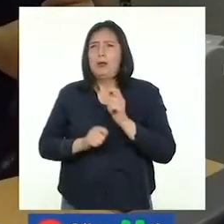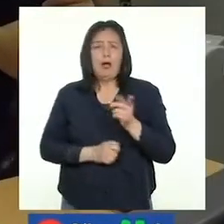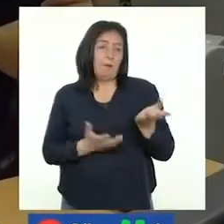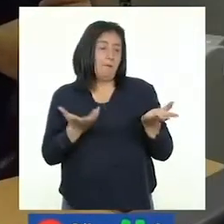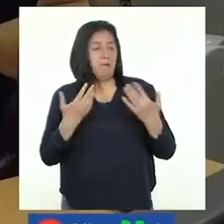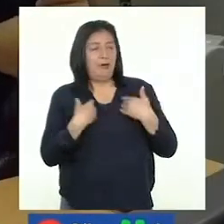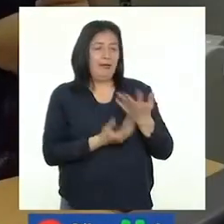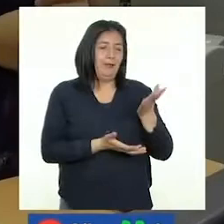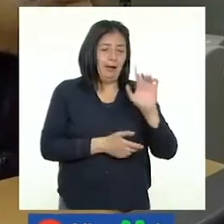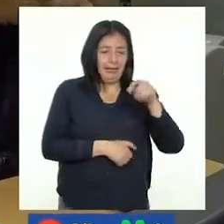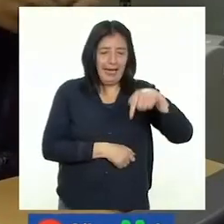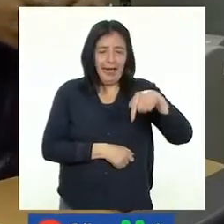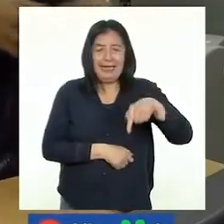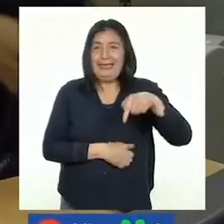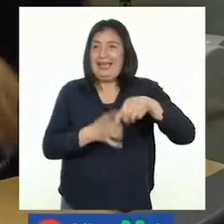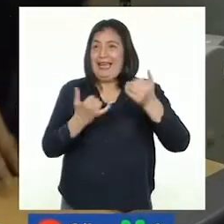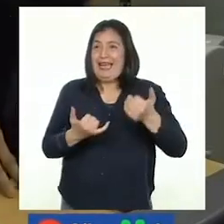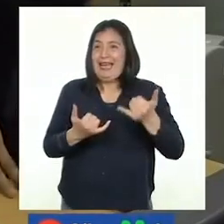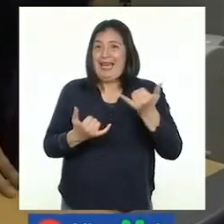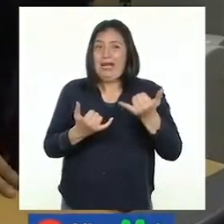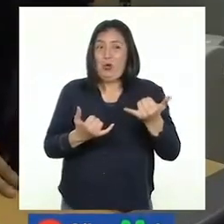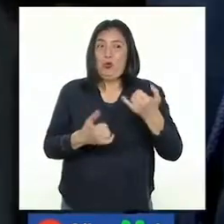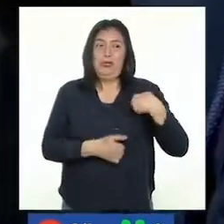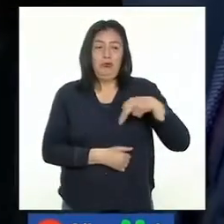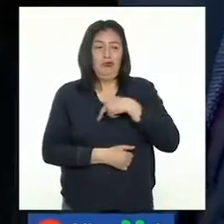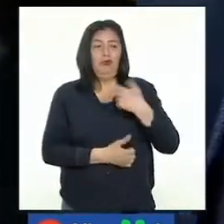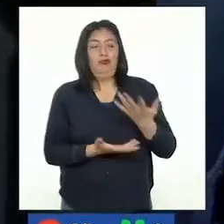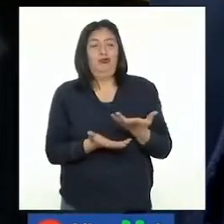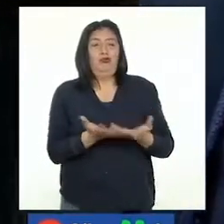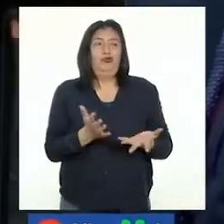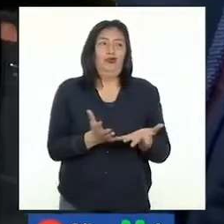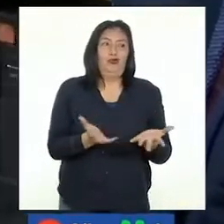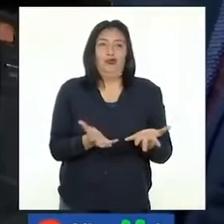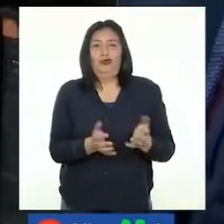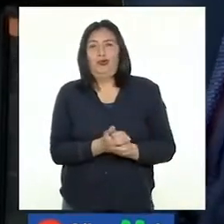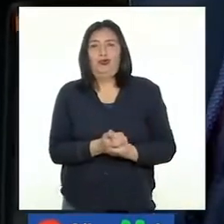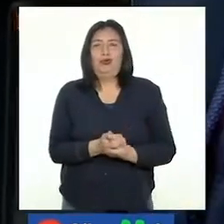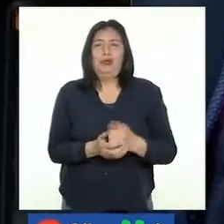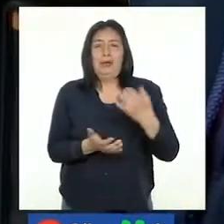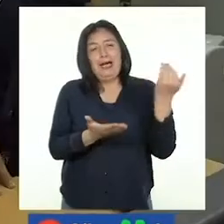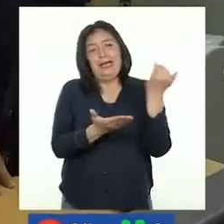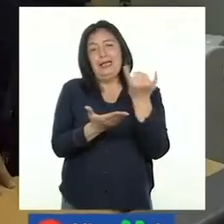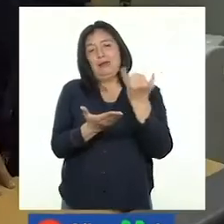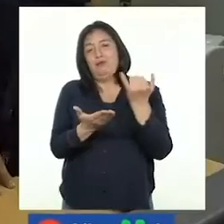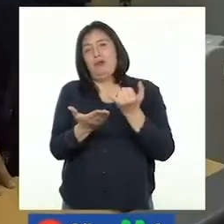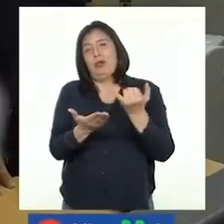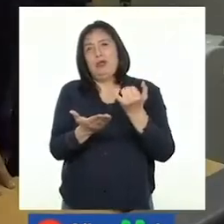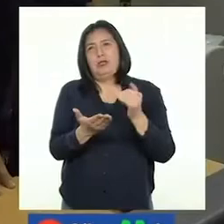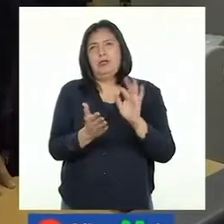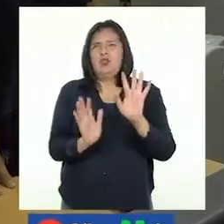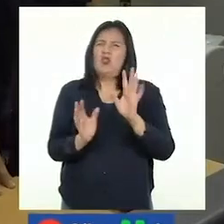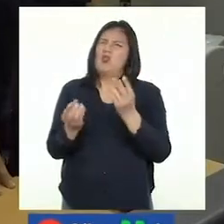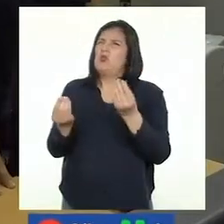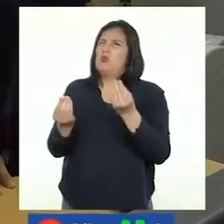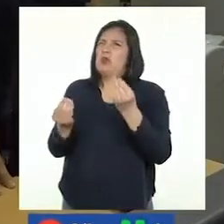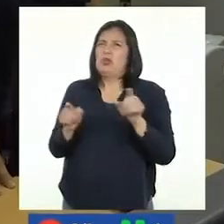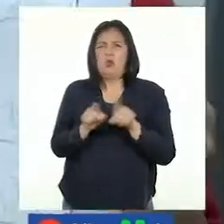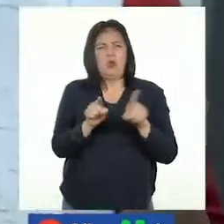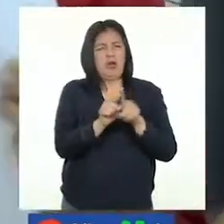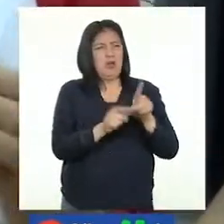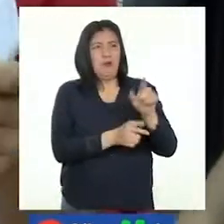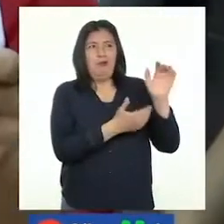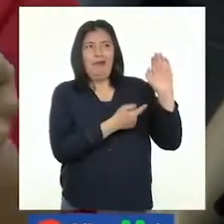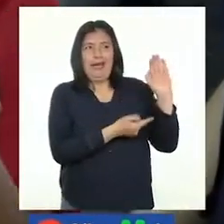Y bueno, aquí ahorita vamos a hacer lo que... dibujar. Vamos a hacer como